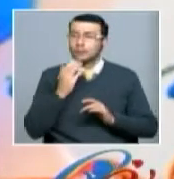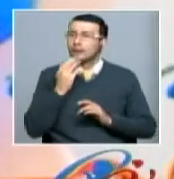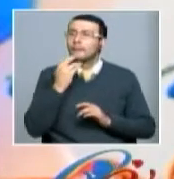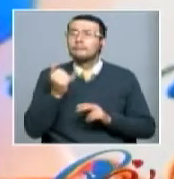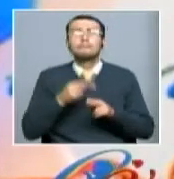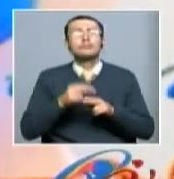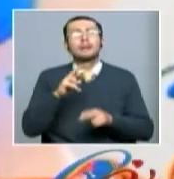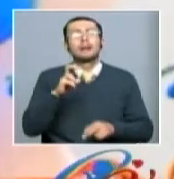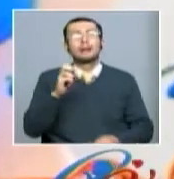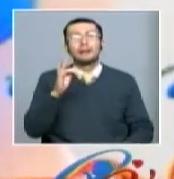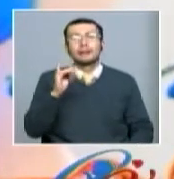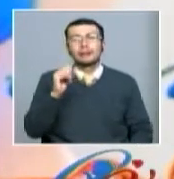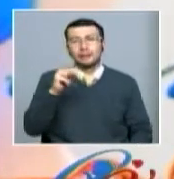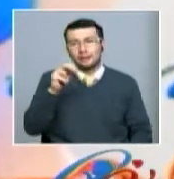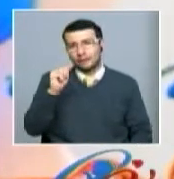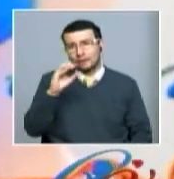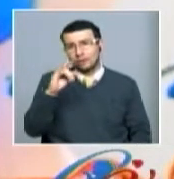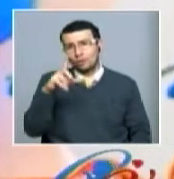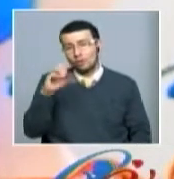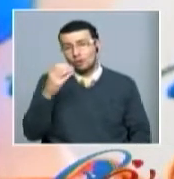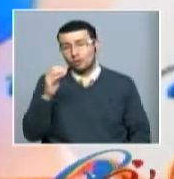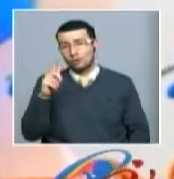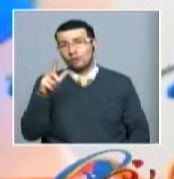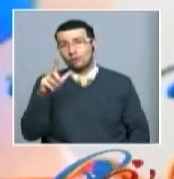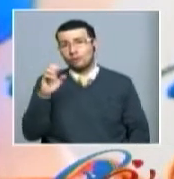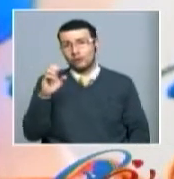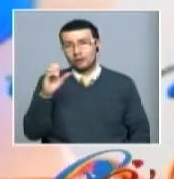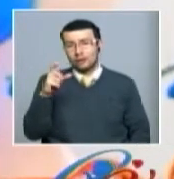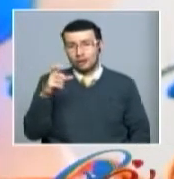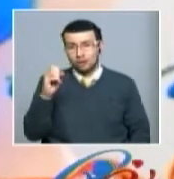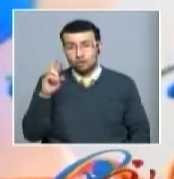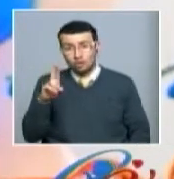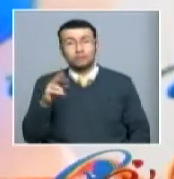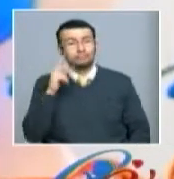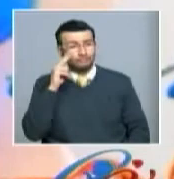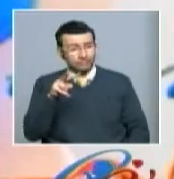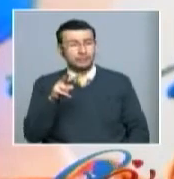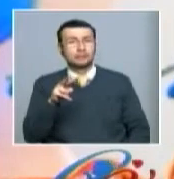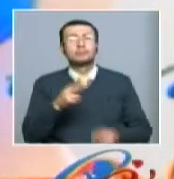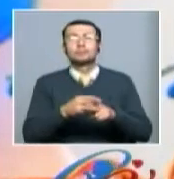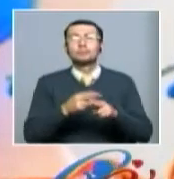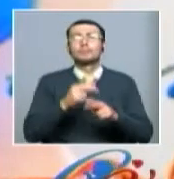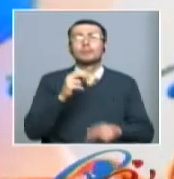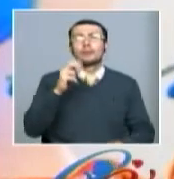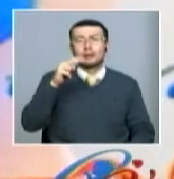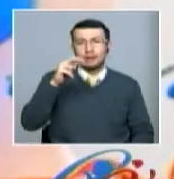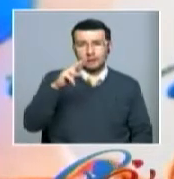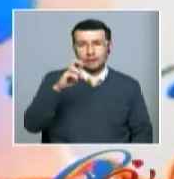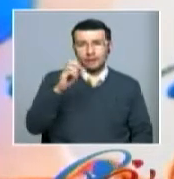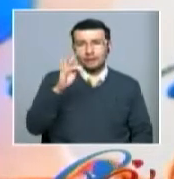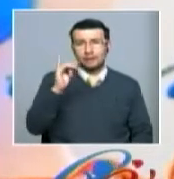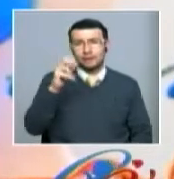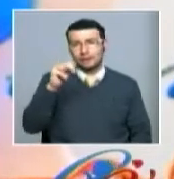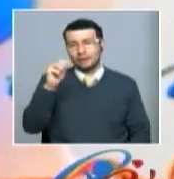retináculo flexor, que es el que se ve transversal. Ahí, retináculo flexor en la